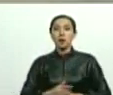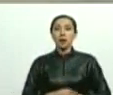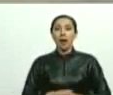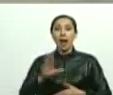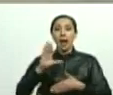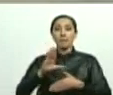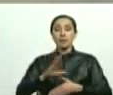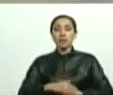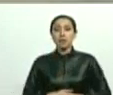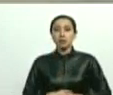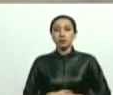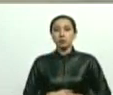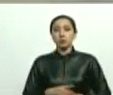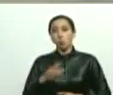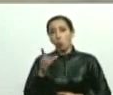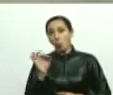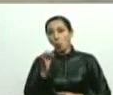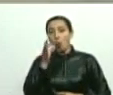O una.